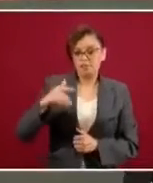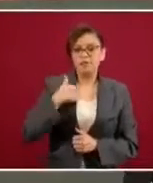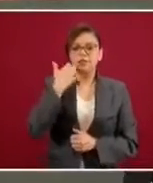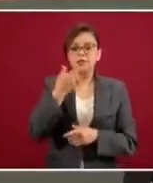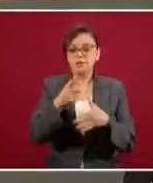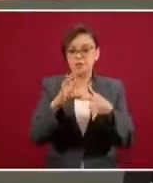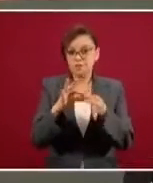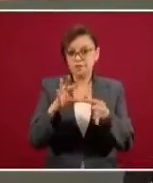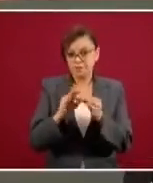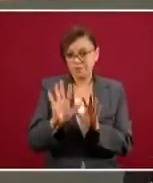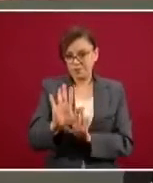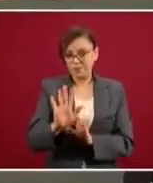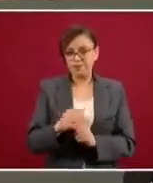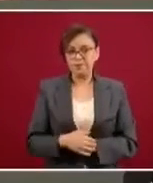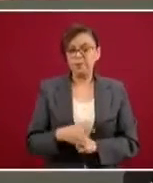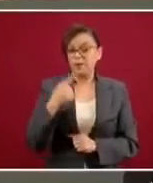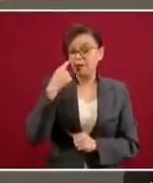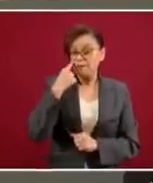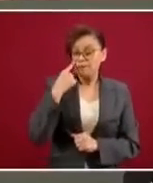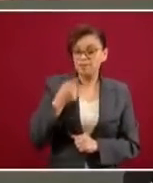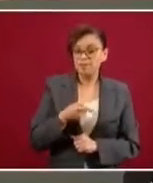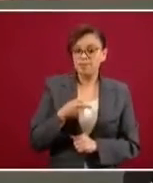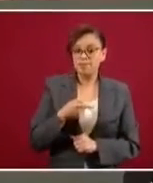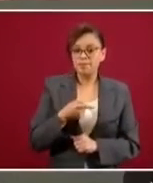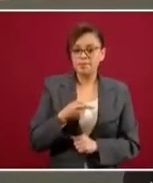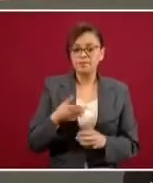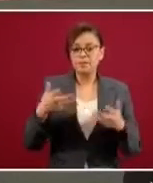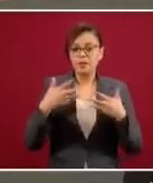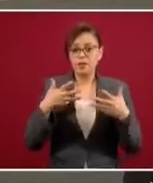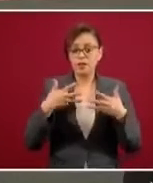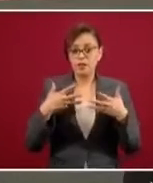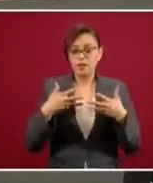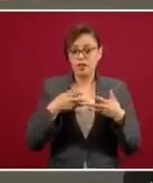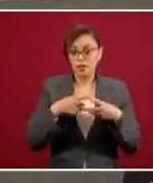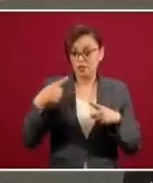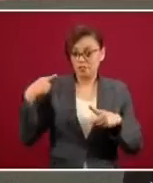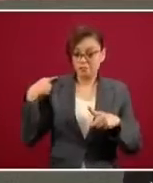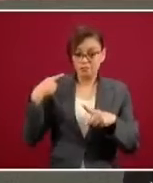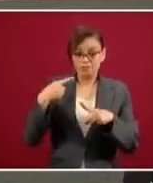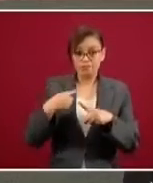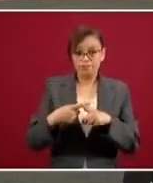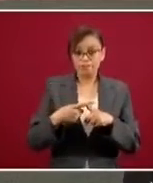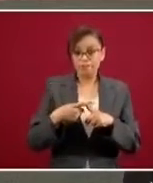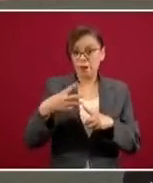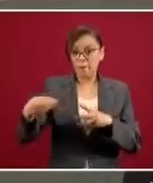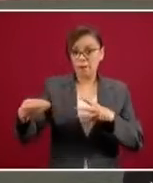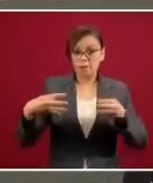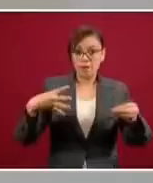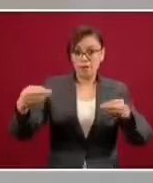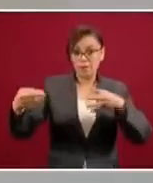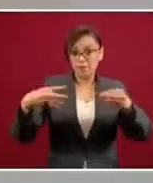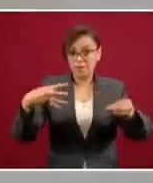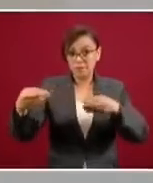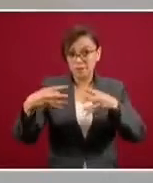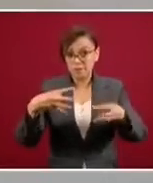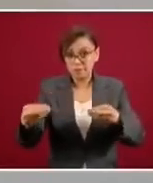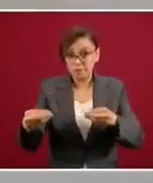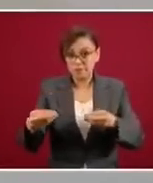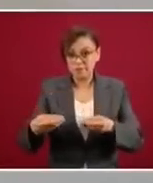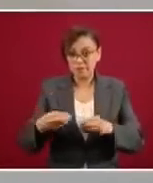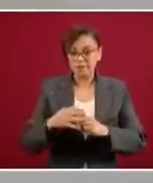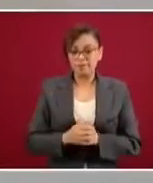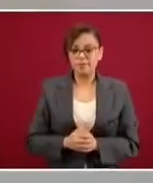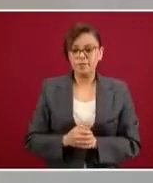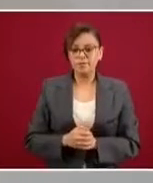comentar. Afortunadamente, conforme ha transcurrido la epidemia, ya no ha ocurrido un fenómeno que ocurrió al principio, y lo